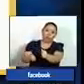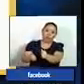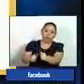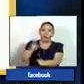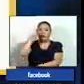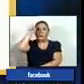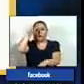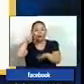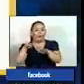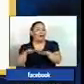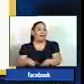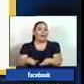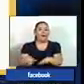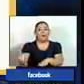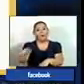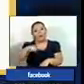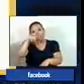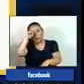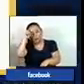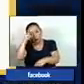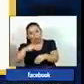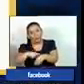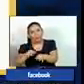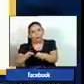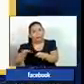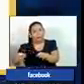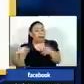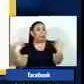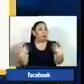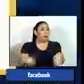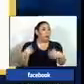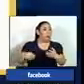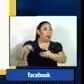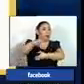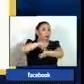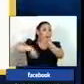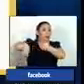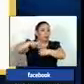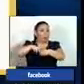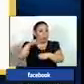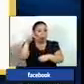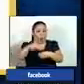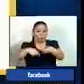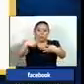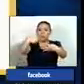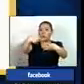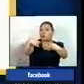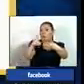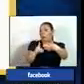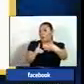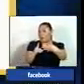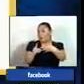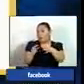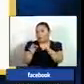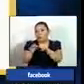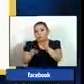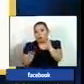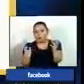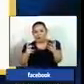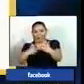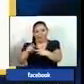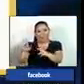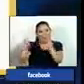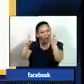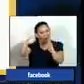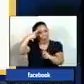a Dios se tardaron. Hubiera sido un desastre sanitario. Ahora solo es un decreto inconsecuente, dice el mandatario. Un acto político,